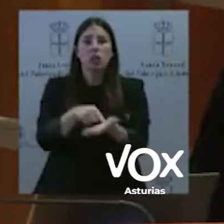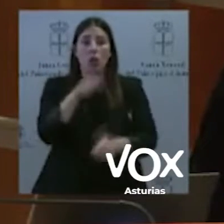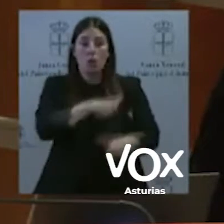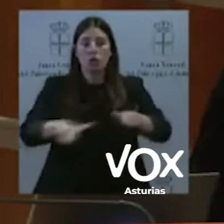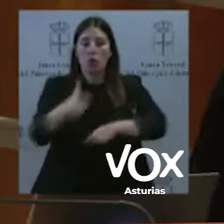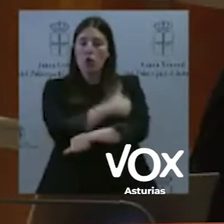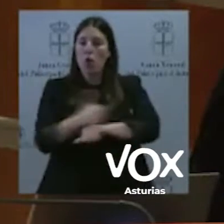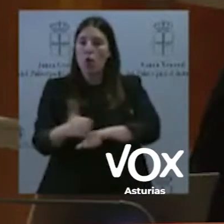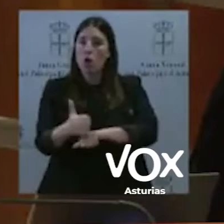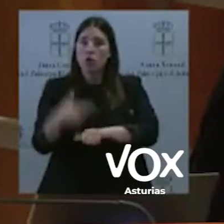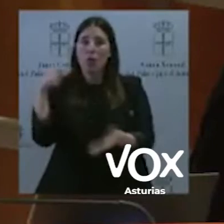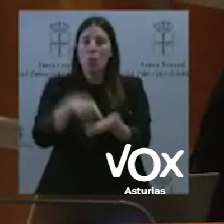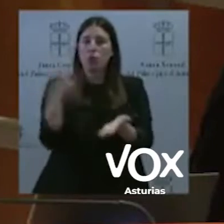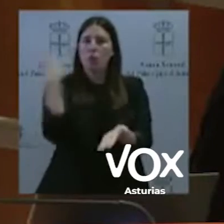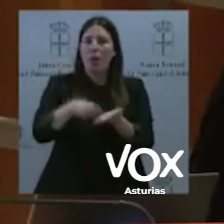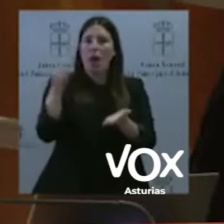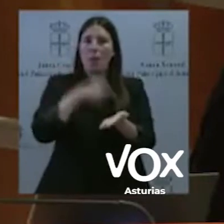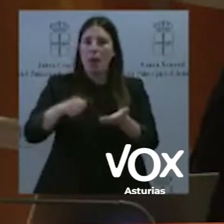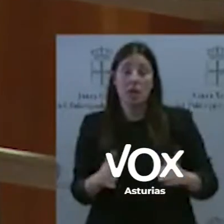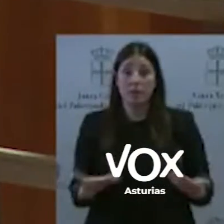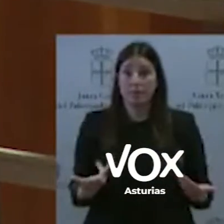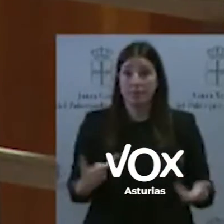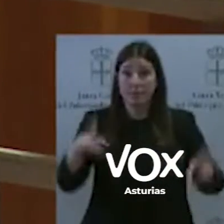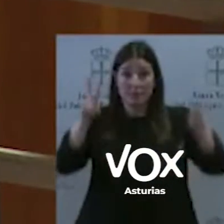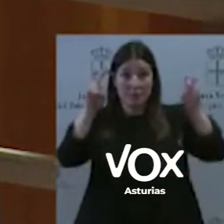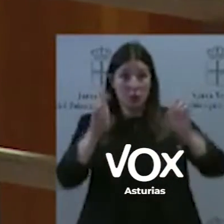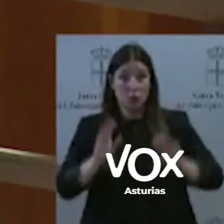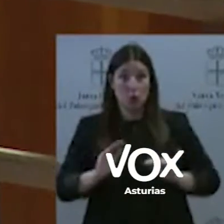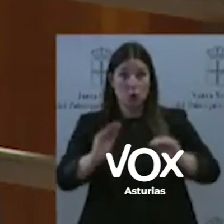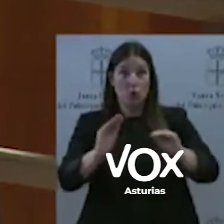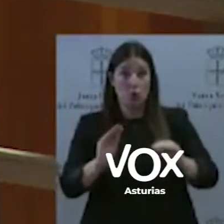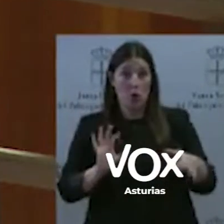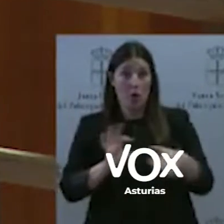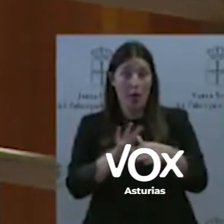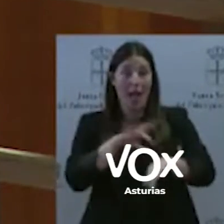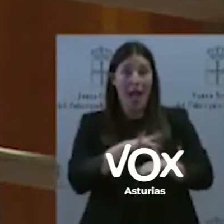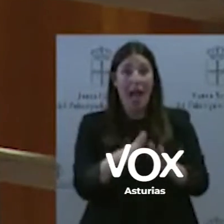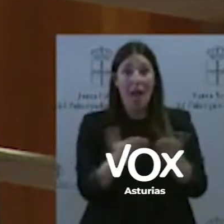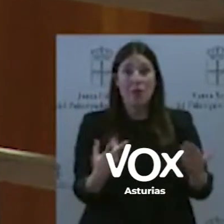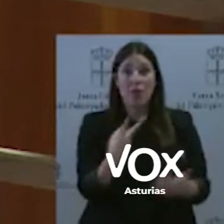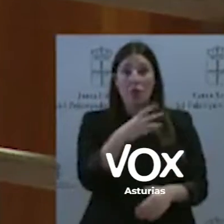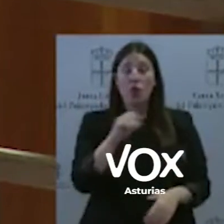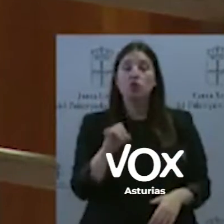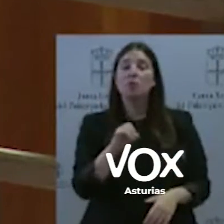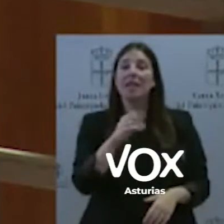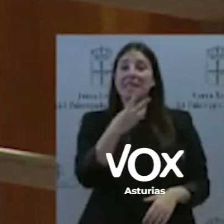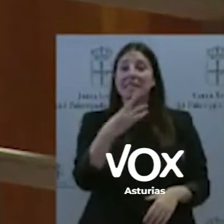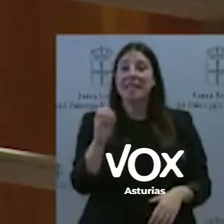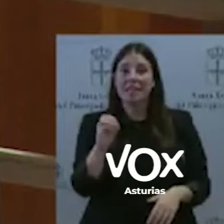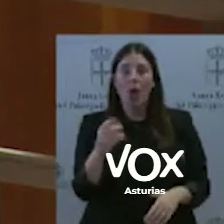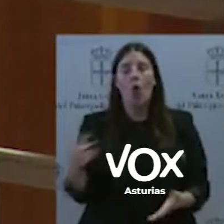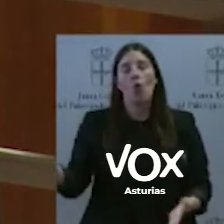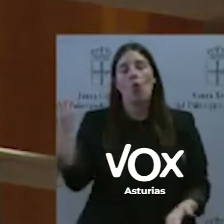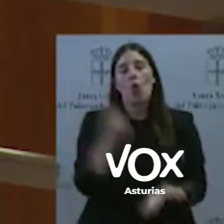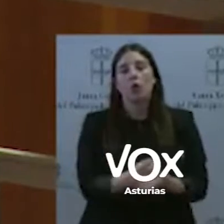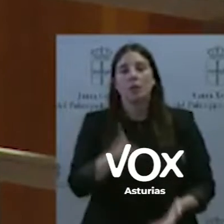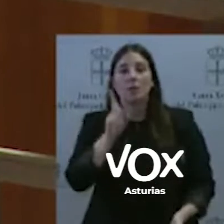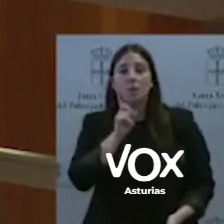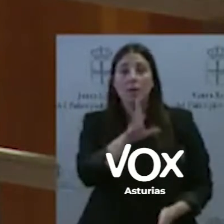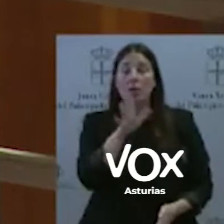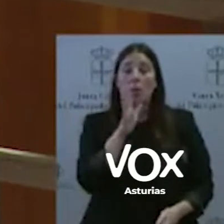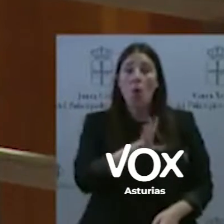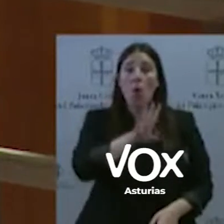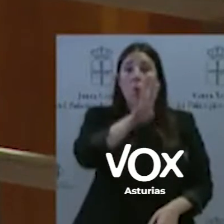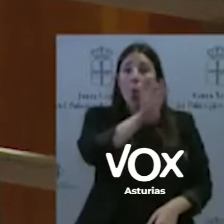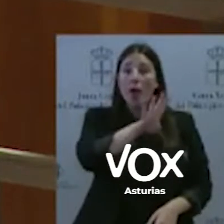El Gobierno de no dejamos a nadie atrás, una vez más, mienten, porque los 402 niños en acogimiento familiar que